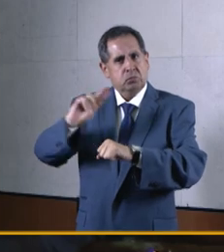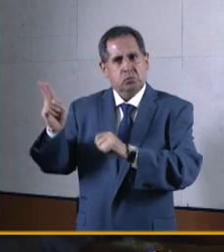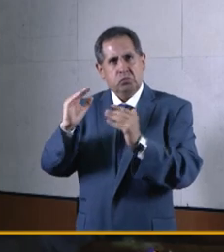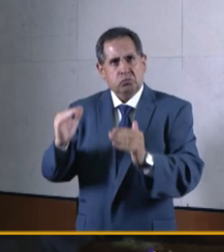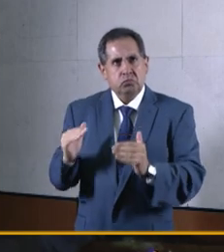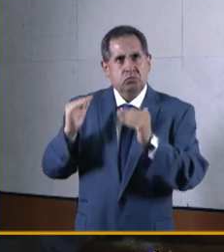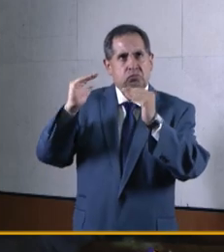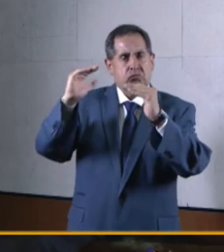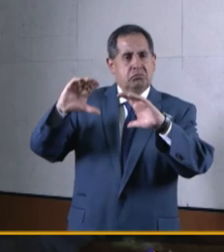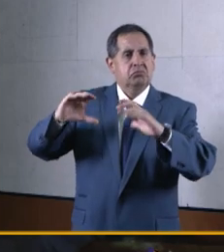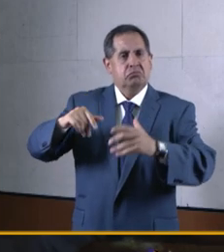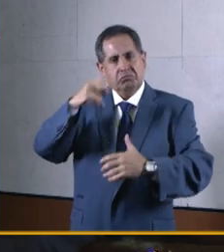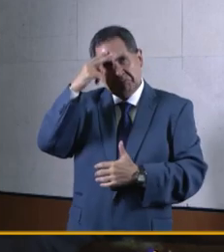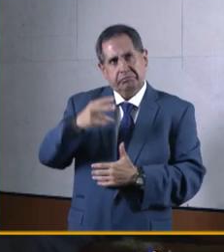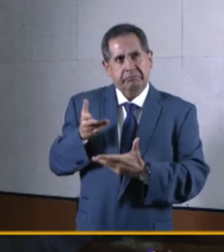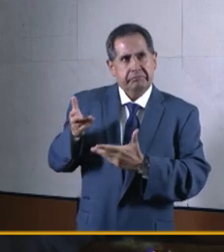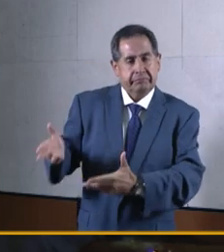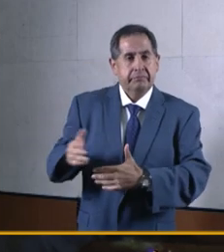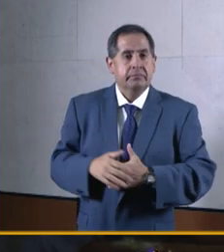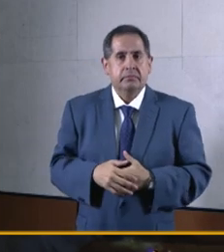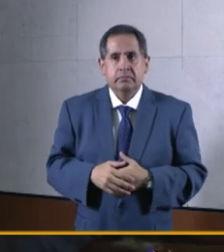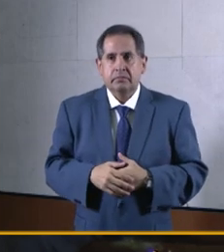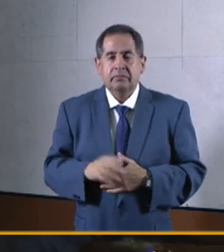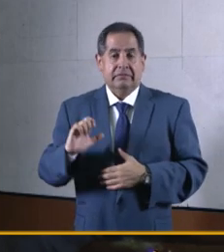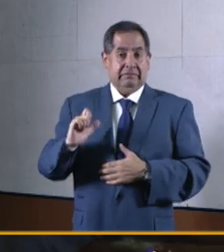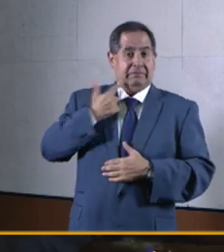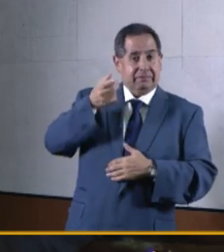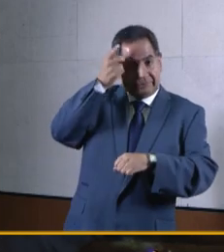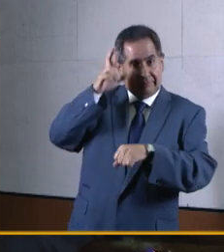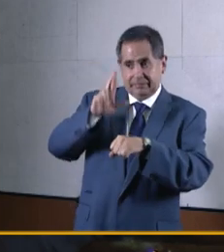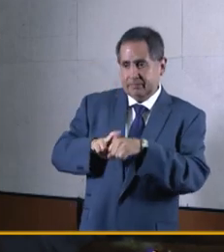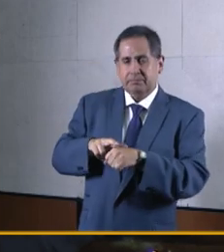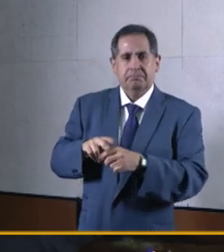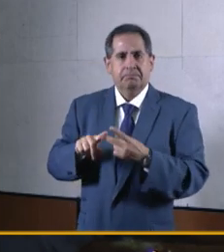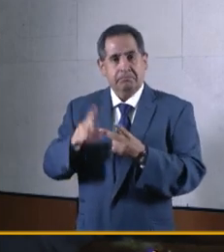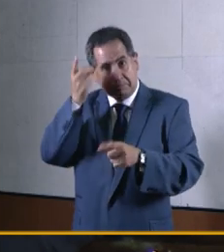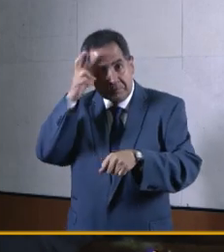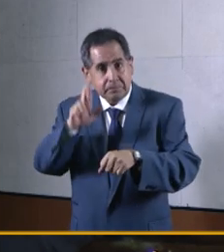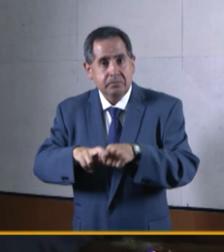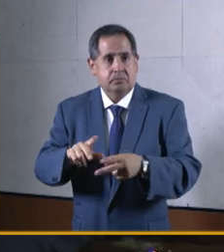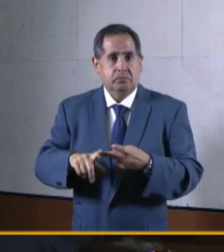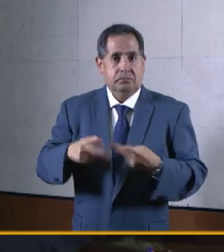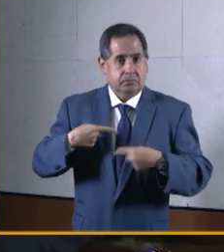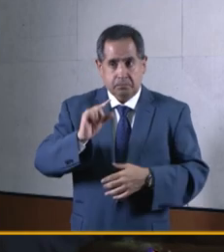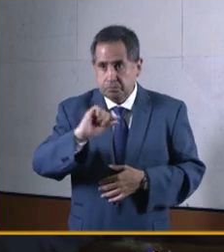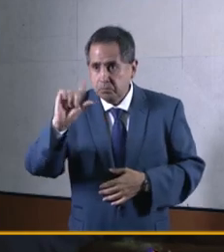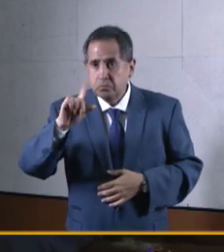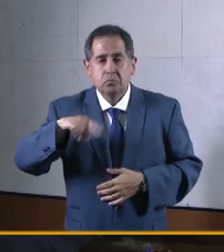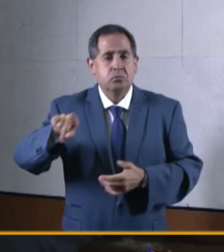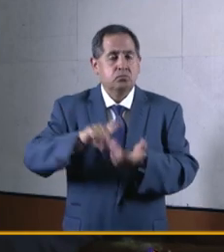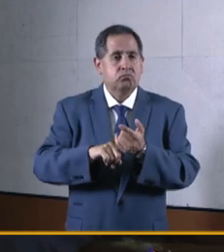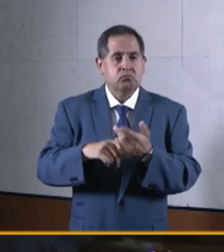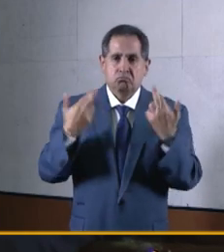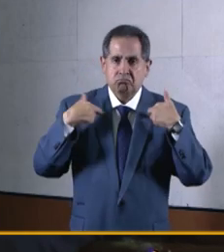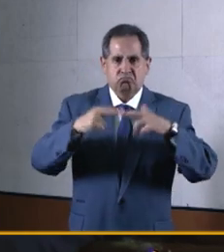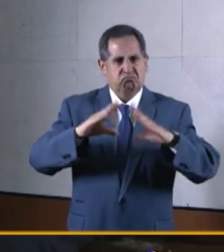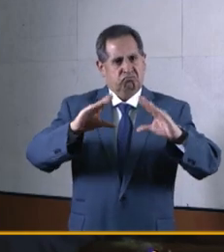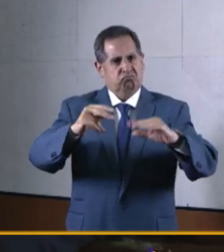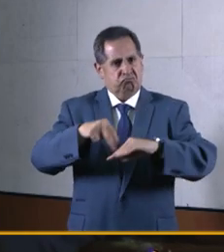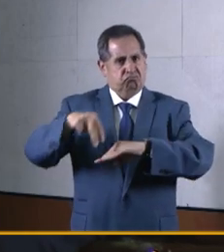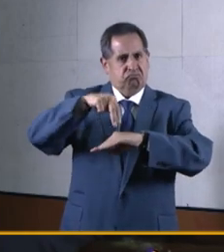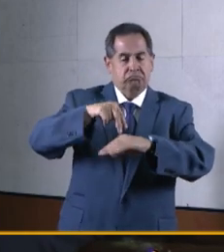nacional autonoma de mexico y rectores directores funcionarios catedráticos